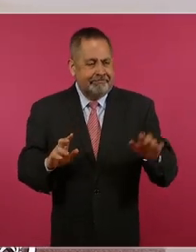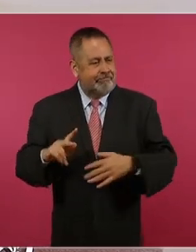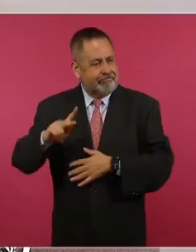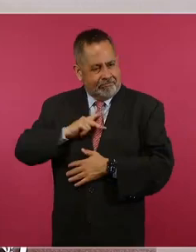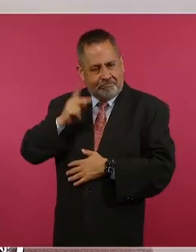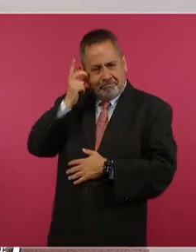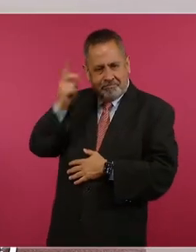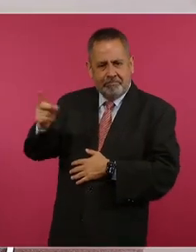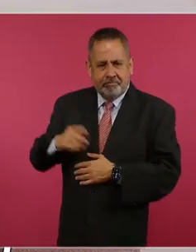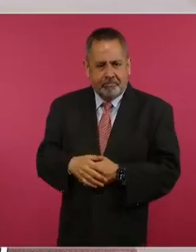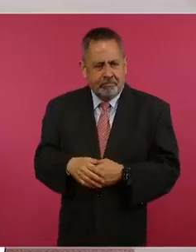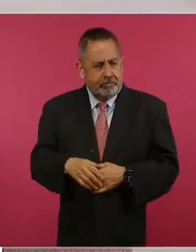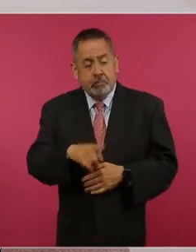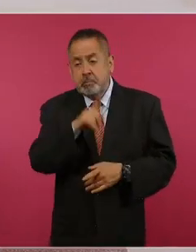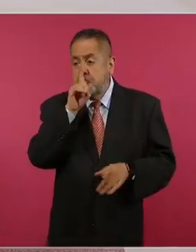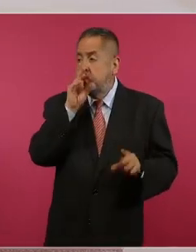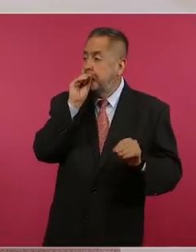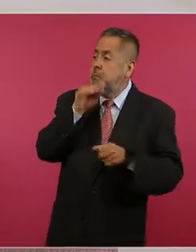No te lo calles.